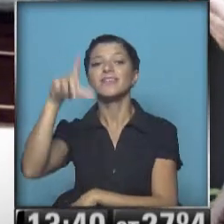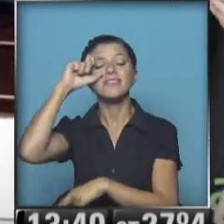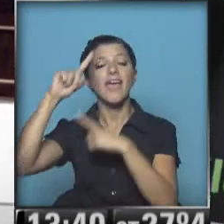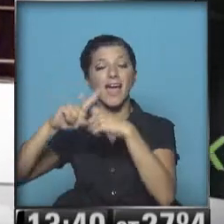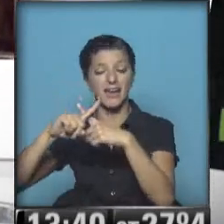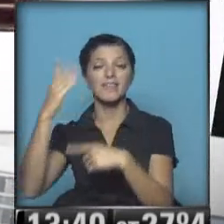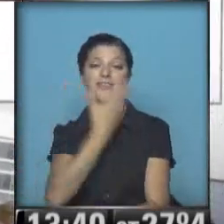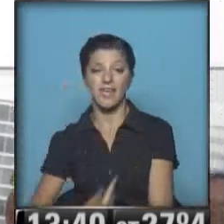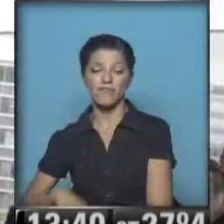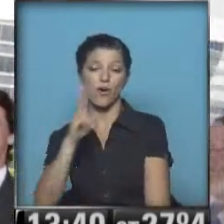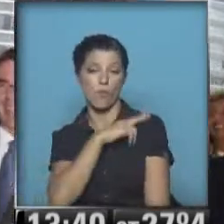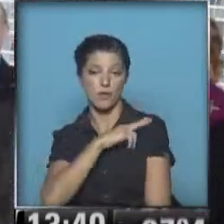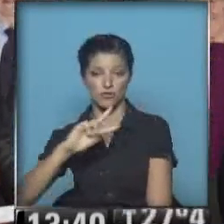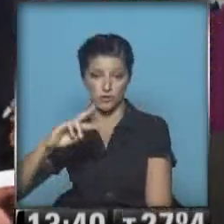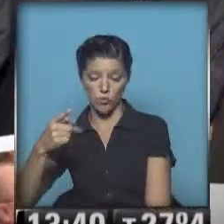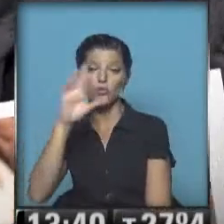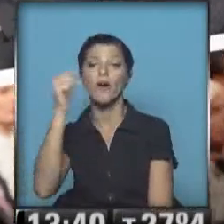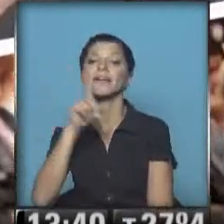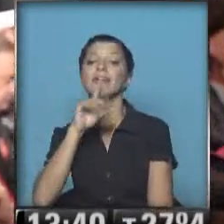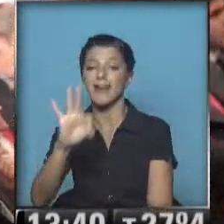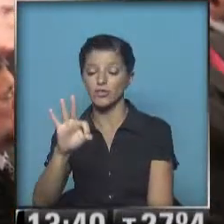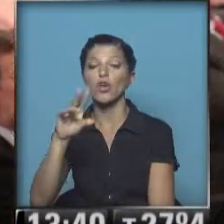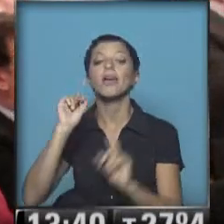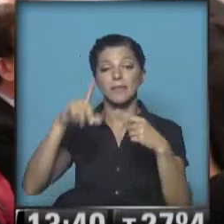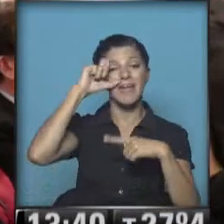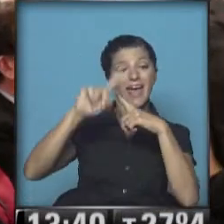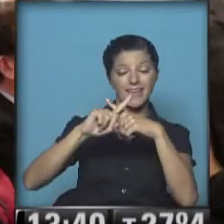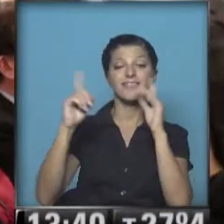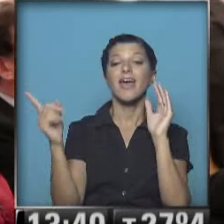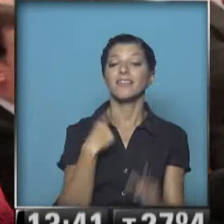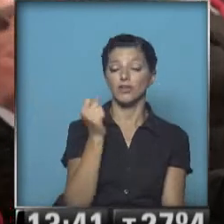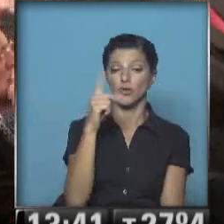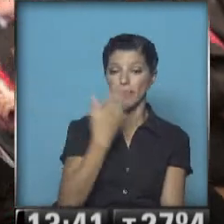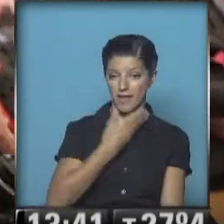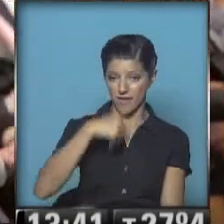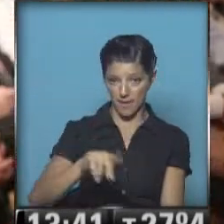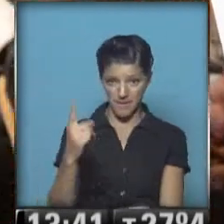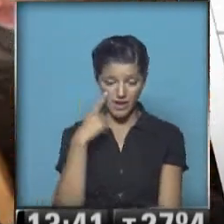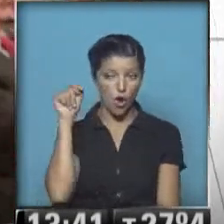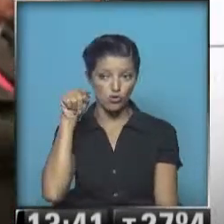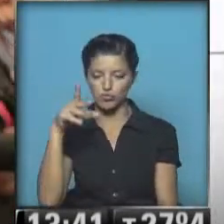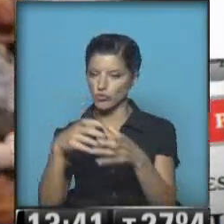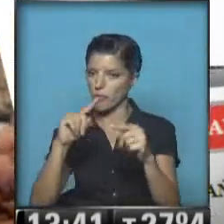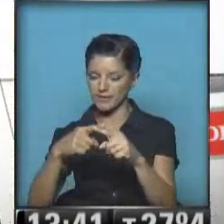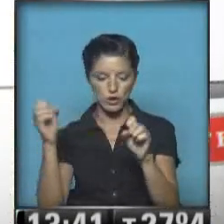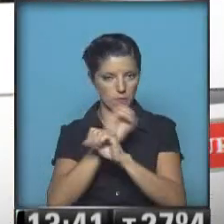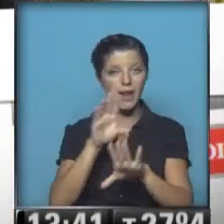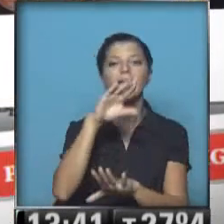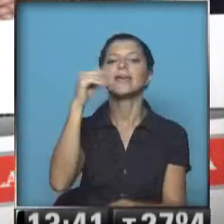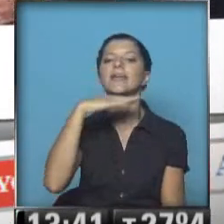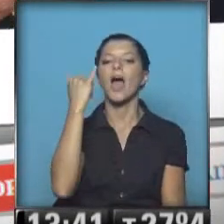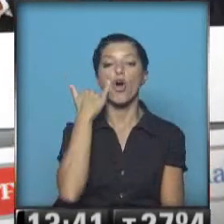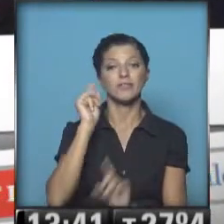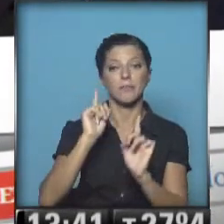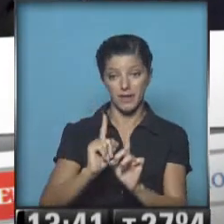de gobierno español, Rodrigo Rato, ex director del Fondo Monetario Internacional, golpea al Partido Popular y a Mariano Rajoy a menos de